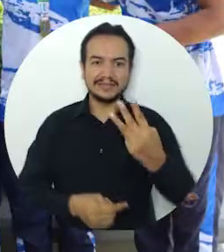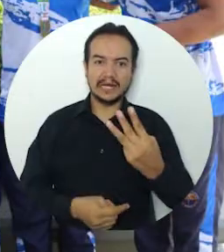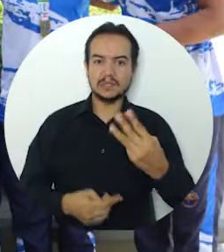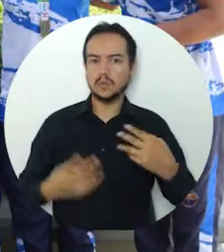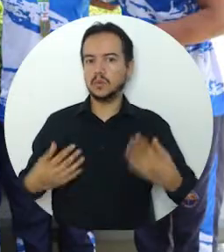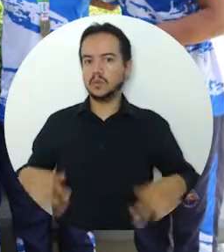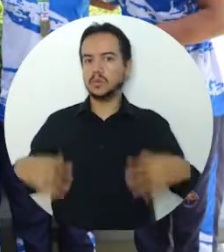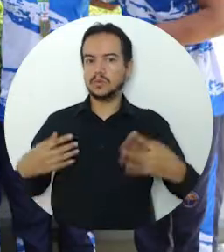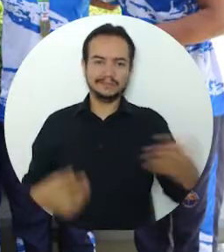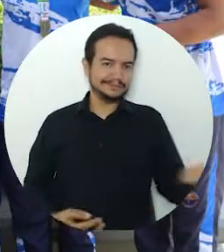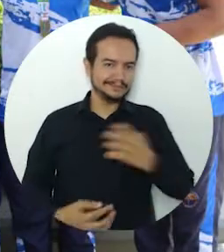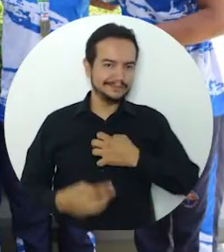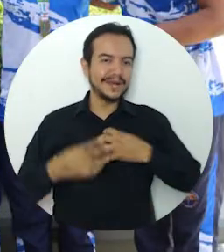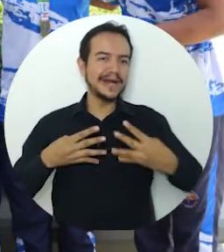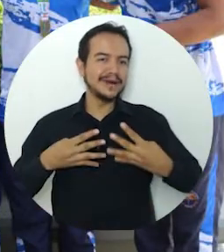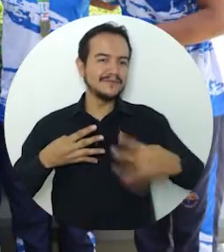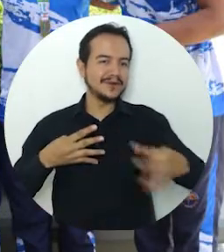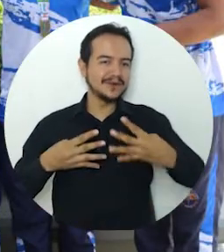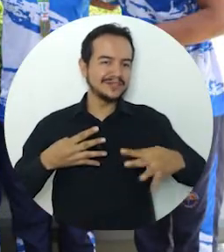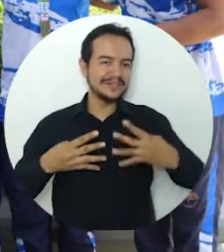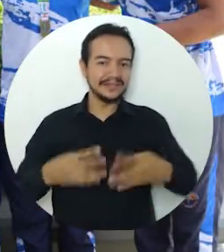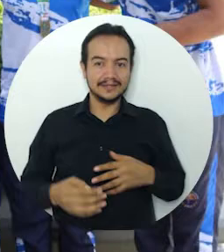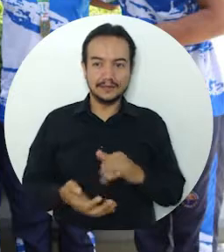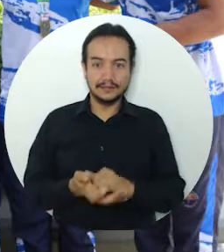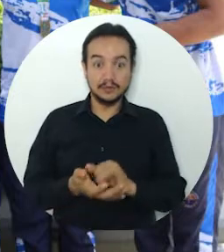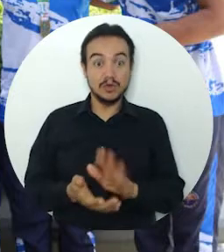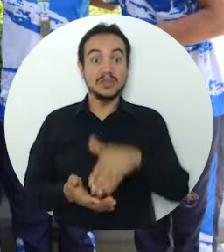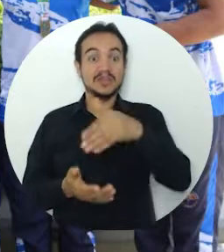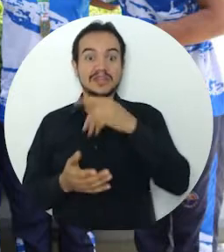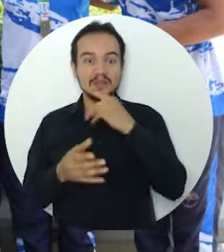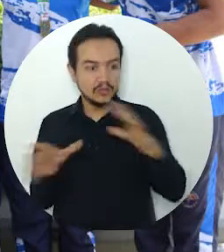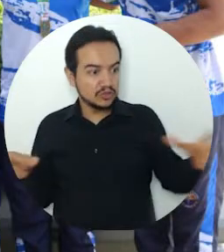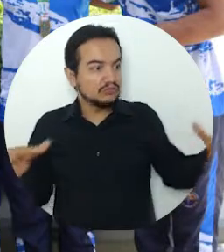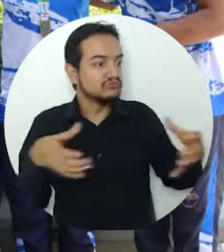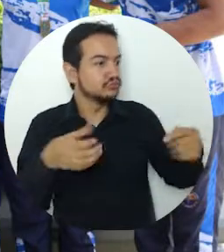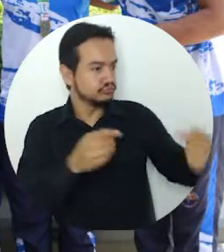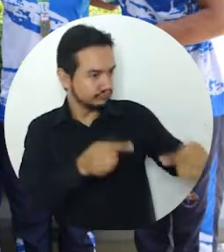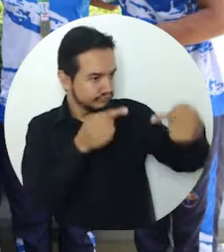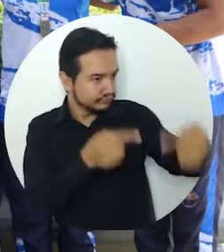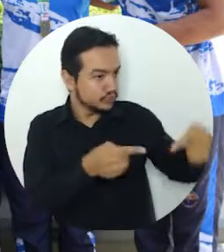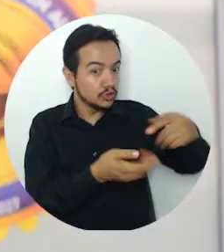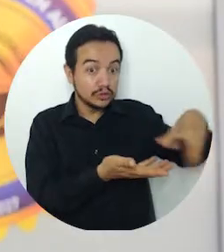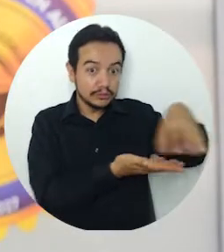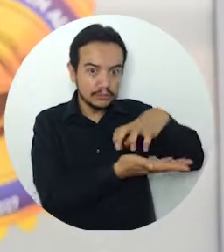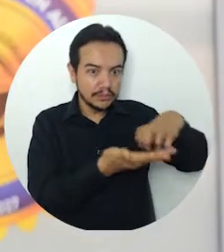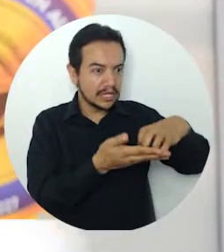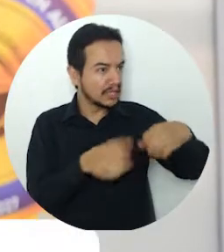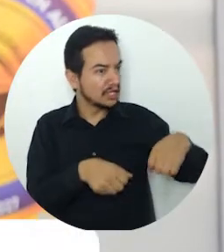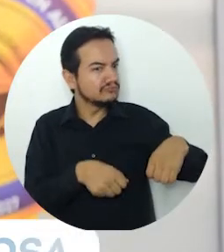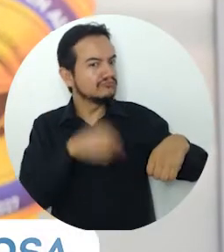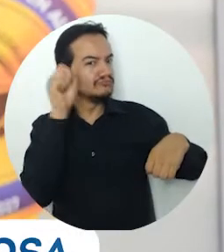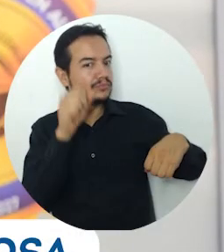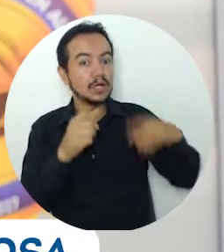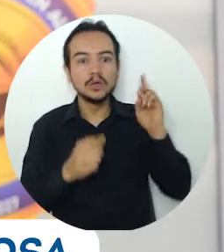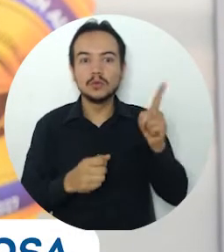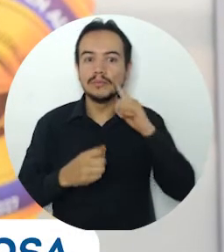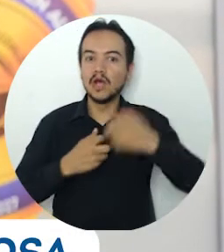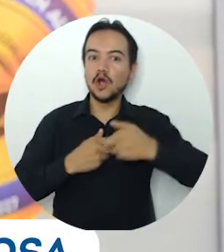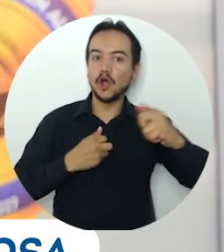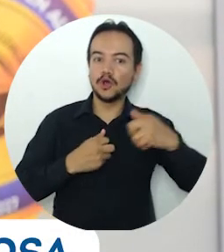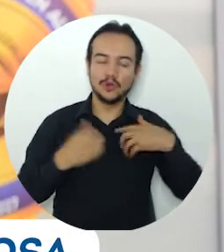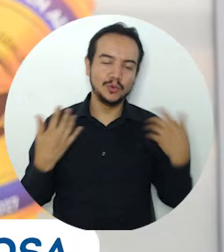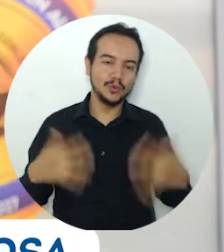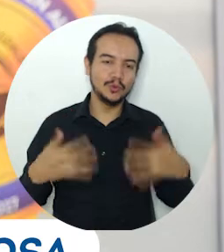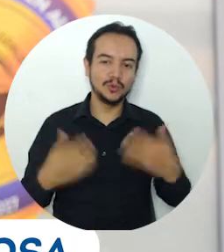bronce. Posteriormente pudimos obtener la medalla de oro contra la Universidad del Atlántico y obtener una medalla de oro bien peleada. Oh, fue una experiencia muy gratificante.